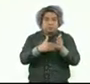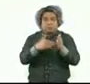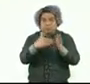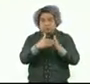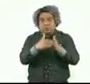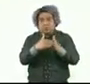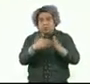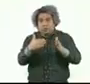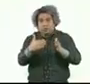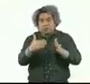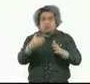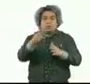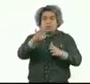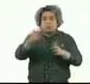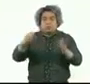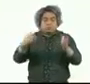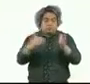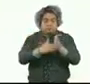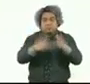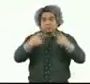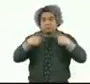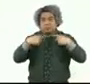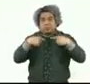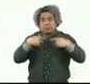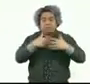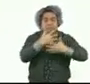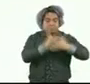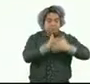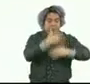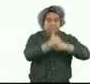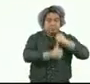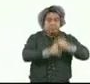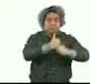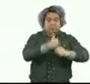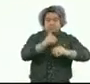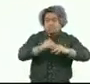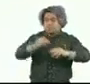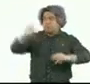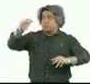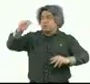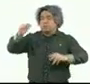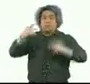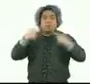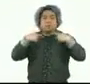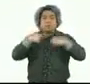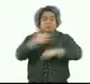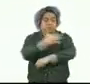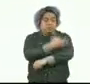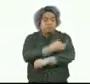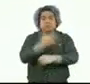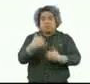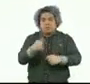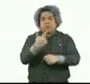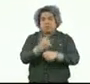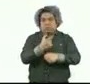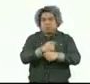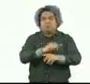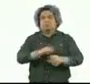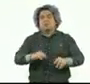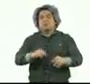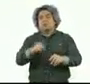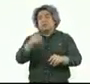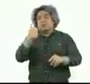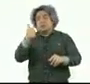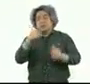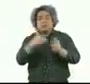casi 7.4 millones de personas de 15 años y más con por lo menos una dosis, a 6.9 millones con esquema